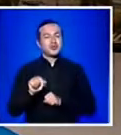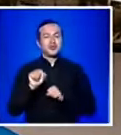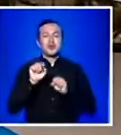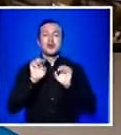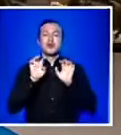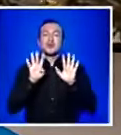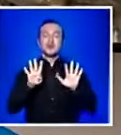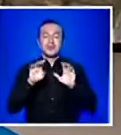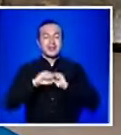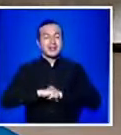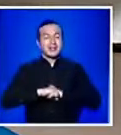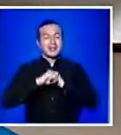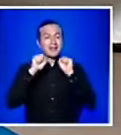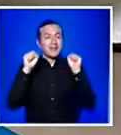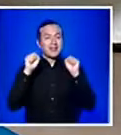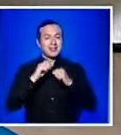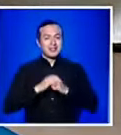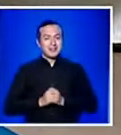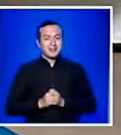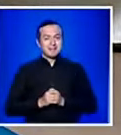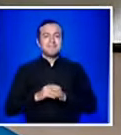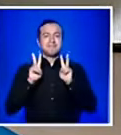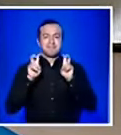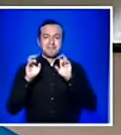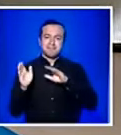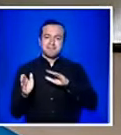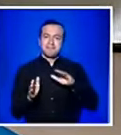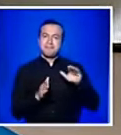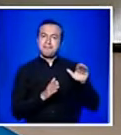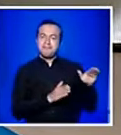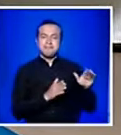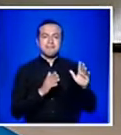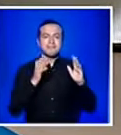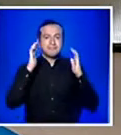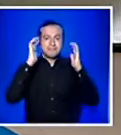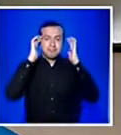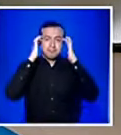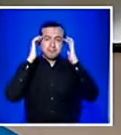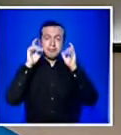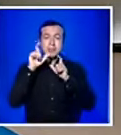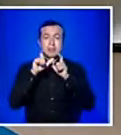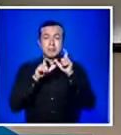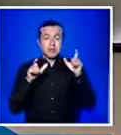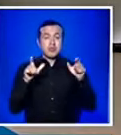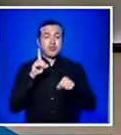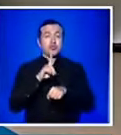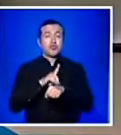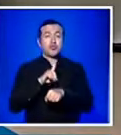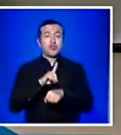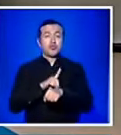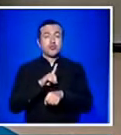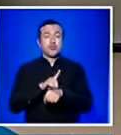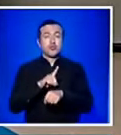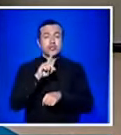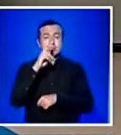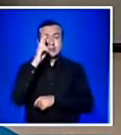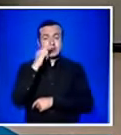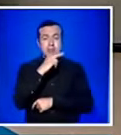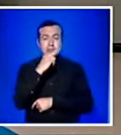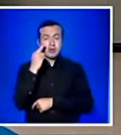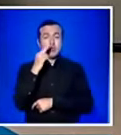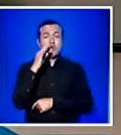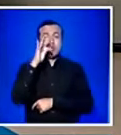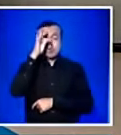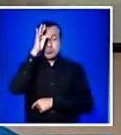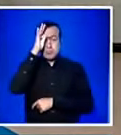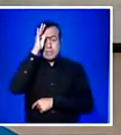33 minutos. Vamos a cambiar de tema porque hay incertidumbre entre los pacientes y médicos del servicio de rehabilitación del Hospital